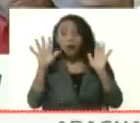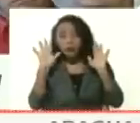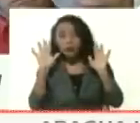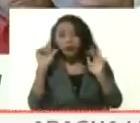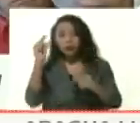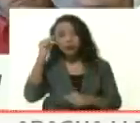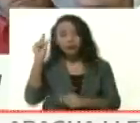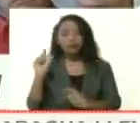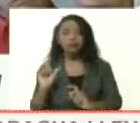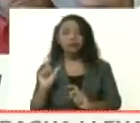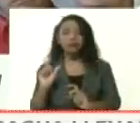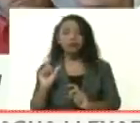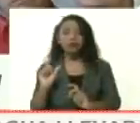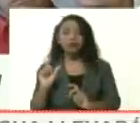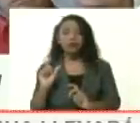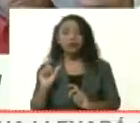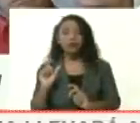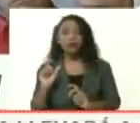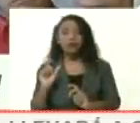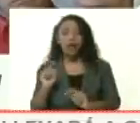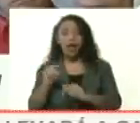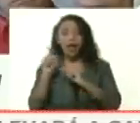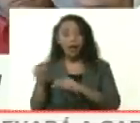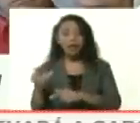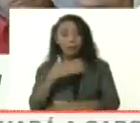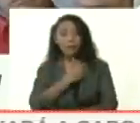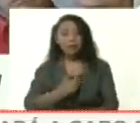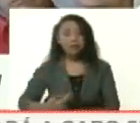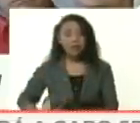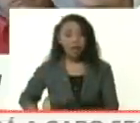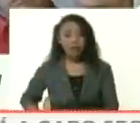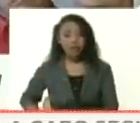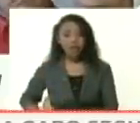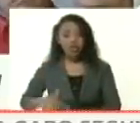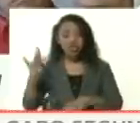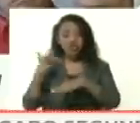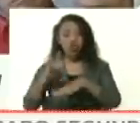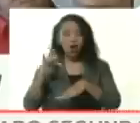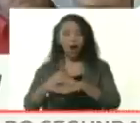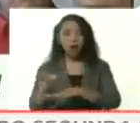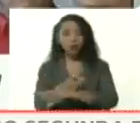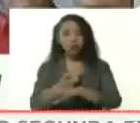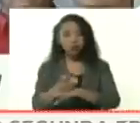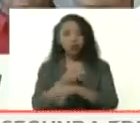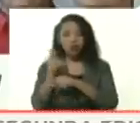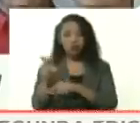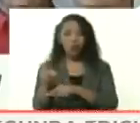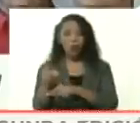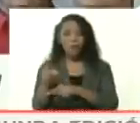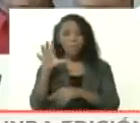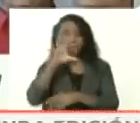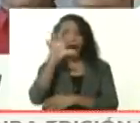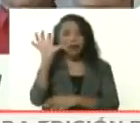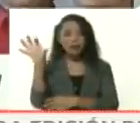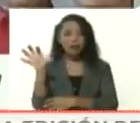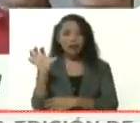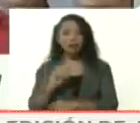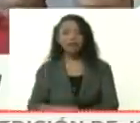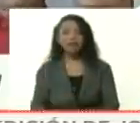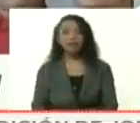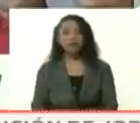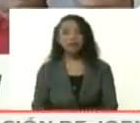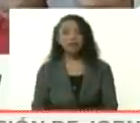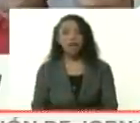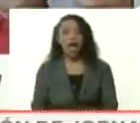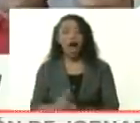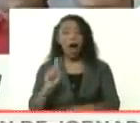Algún día, estos presidentes les iba a tocar gobernar en sus países. Los que andaban por todo el